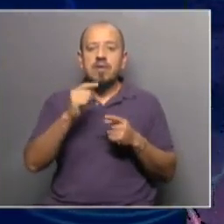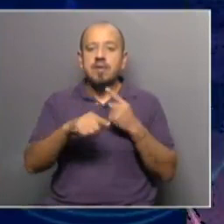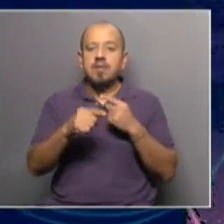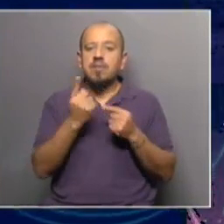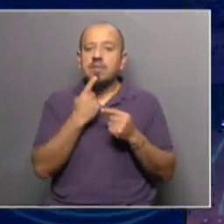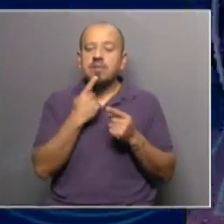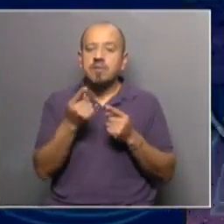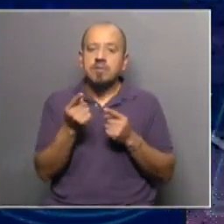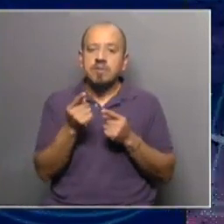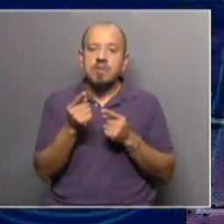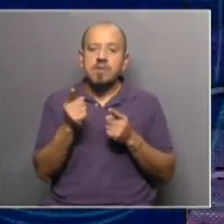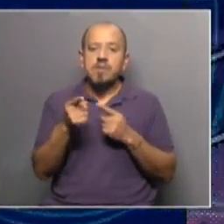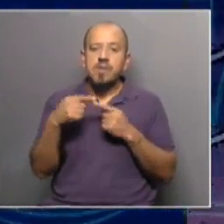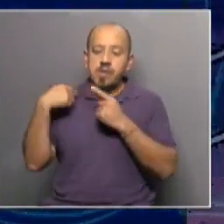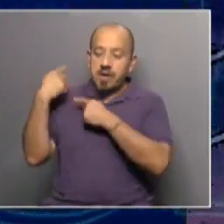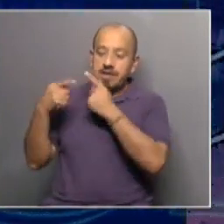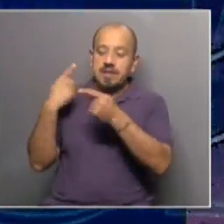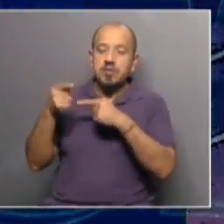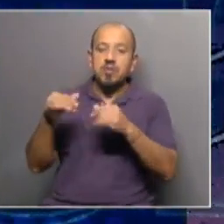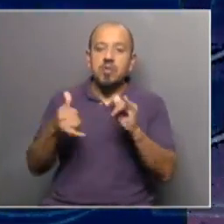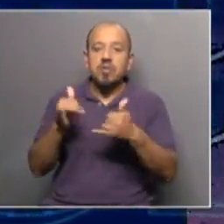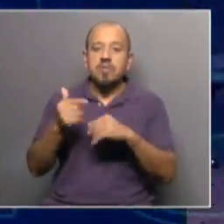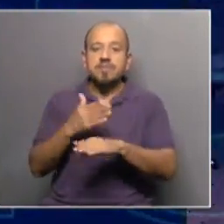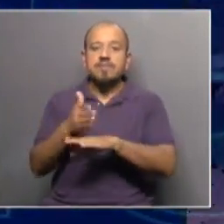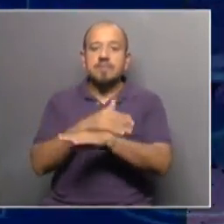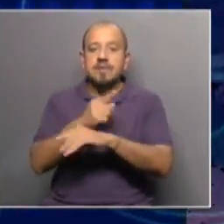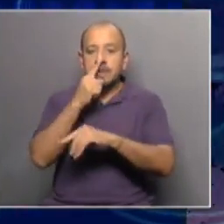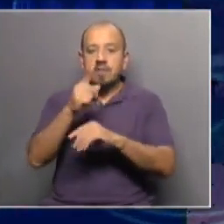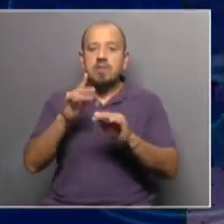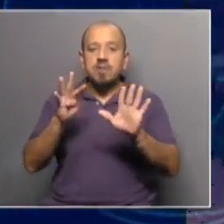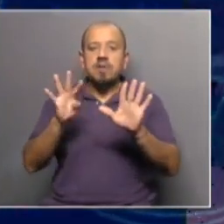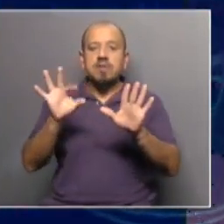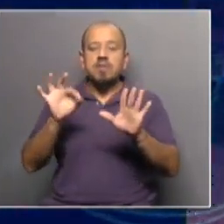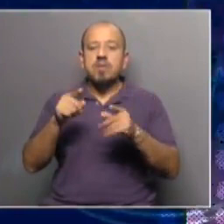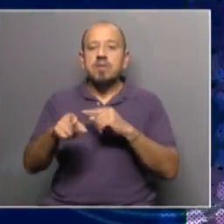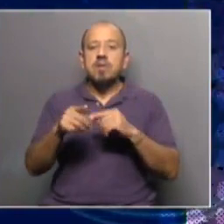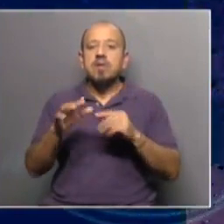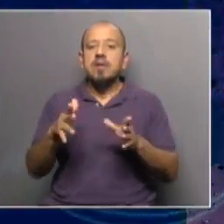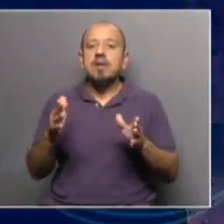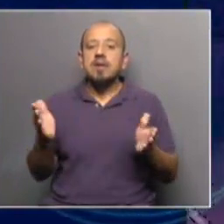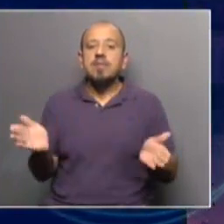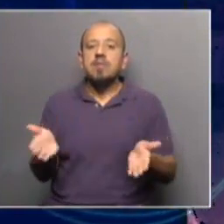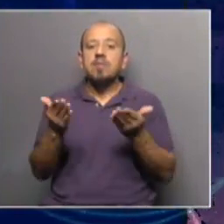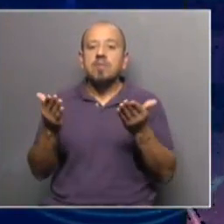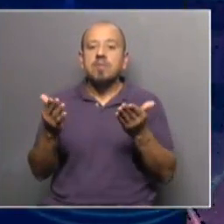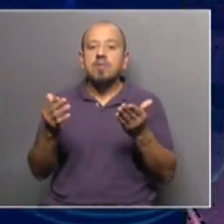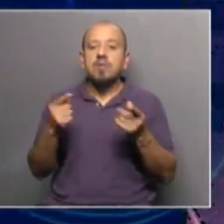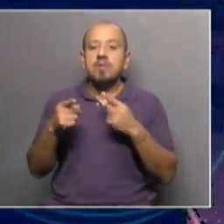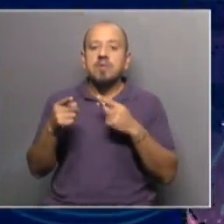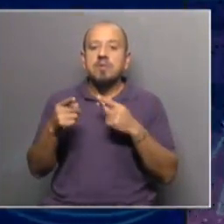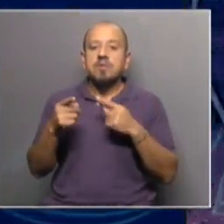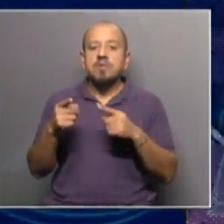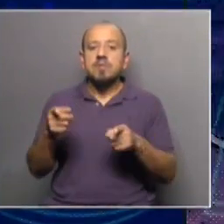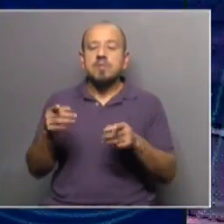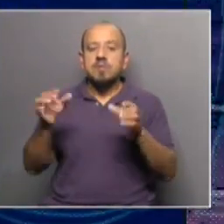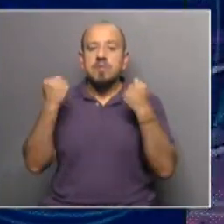no solo Obdulio, ¿no? Es decir, la generación, sí, de Obdulio, antes del campeonato del 50, es la que promueve la huelga para profesionalizar el deporte,